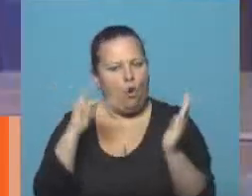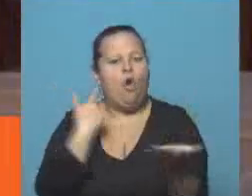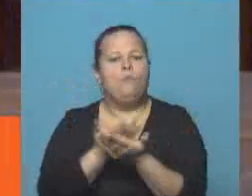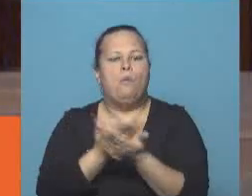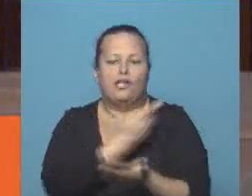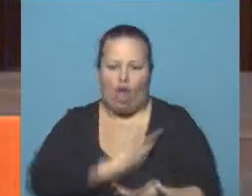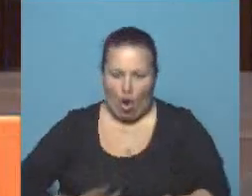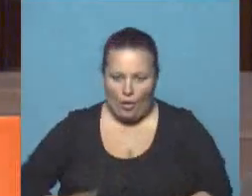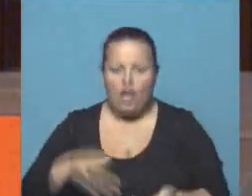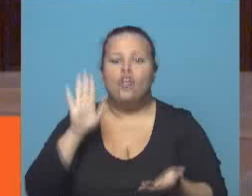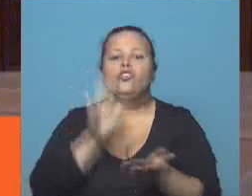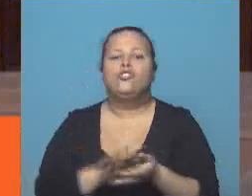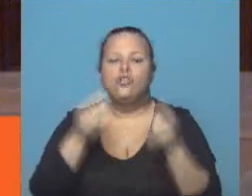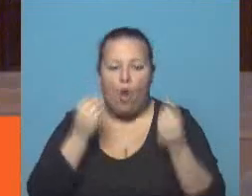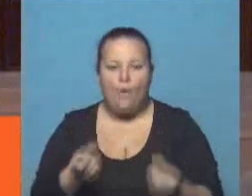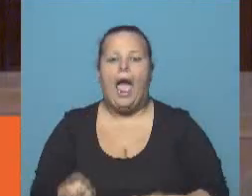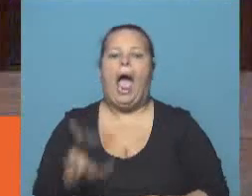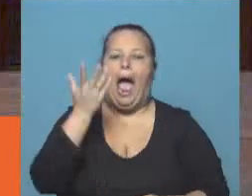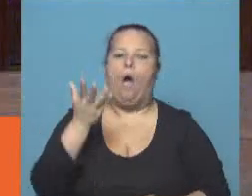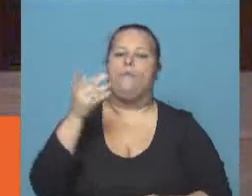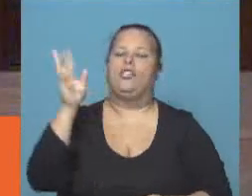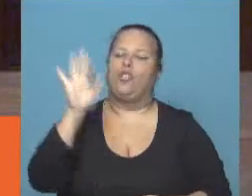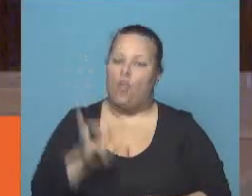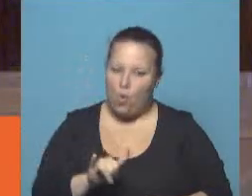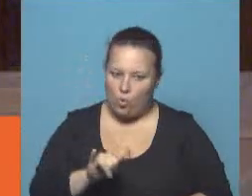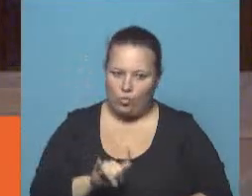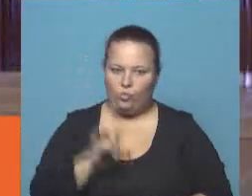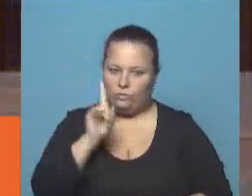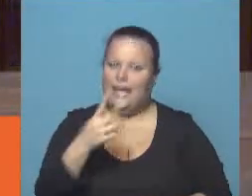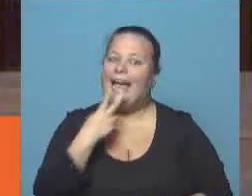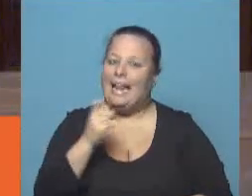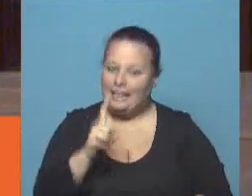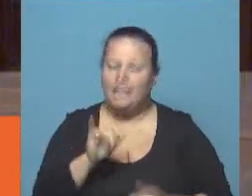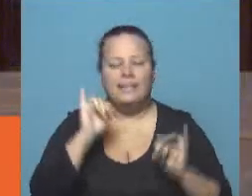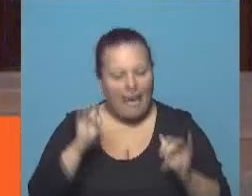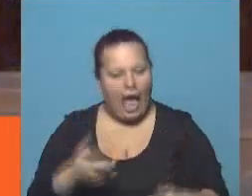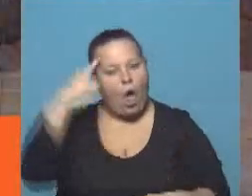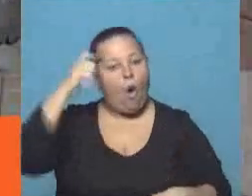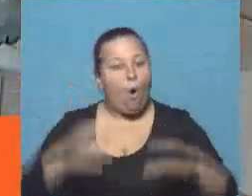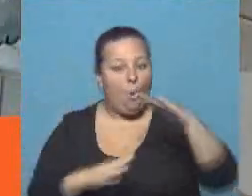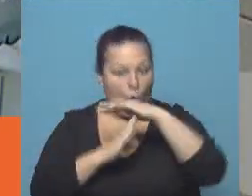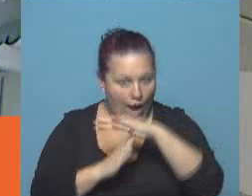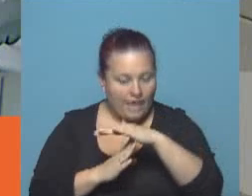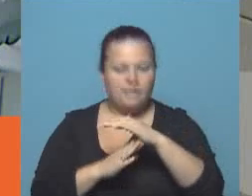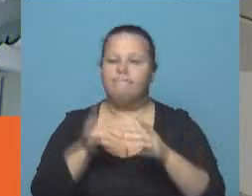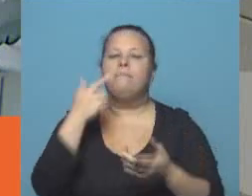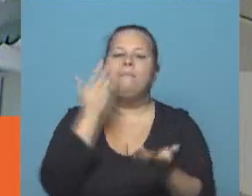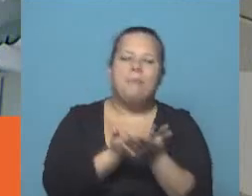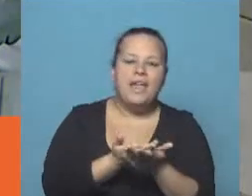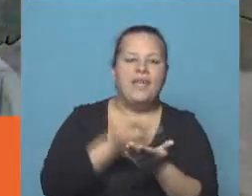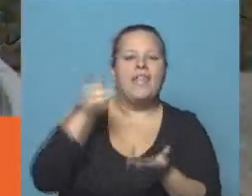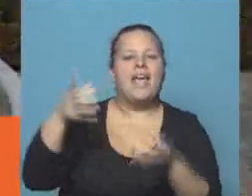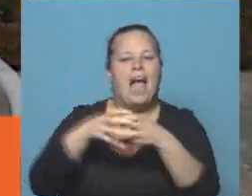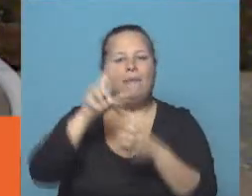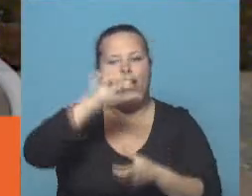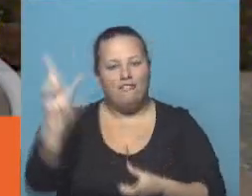del gobierno tiene que ver con el aumento en la tarifa eléctrica Así es porque la Corte Suprema de Justicia rechazó la sentencia de